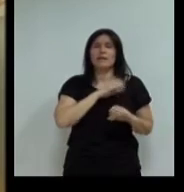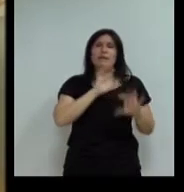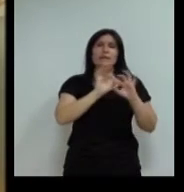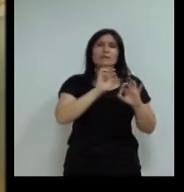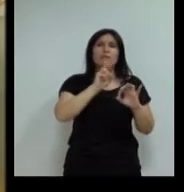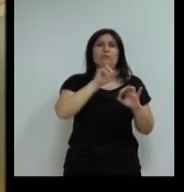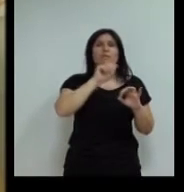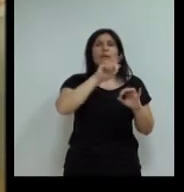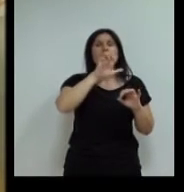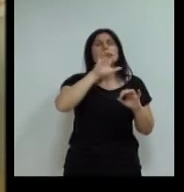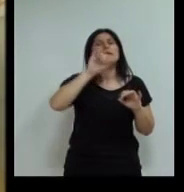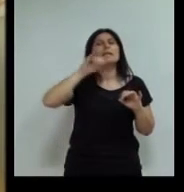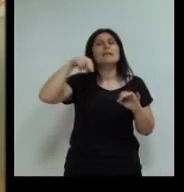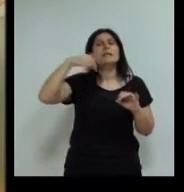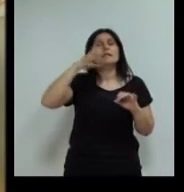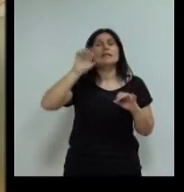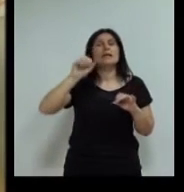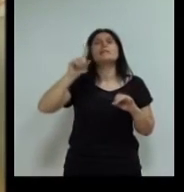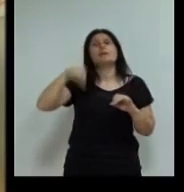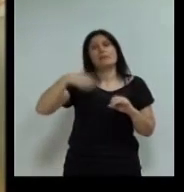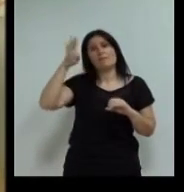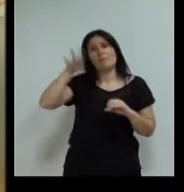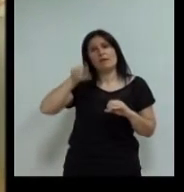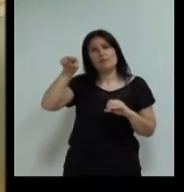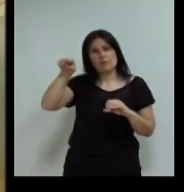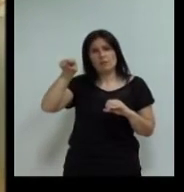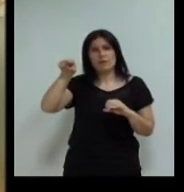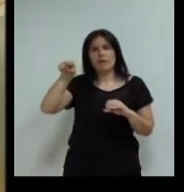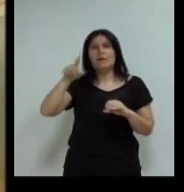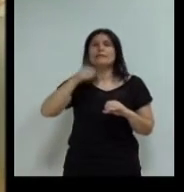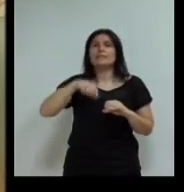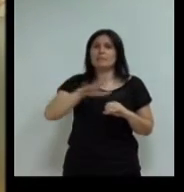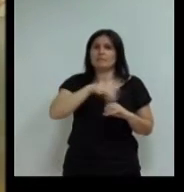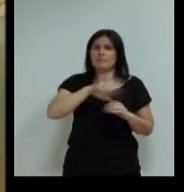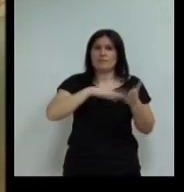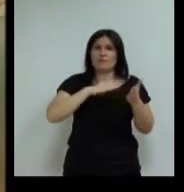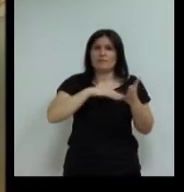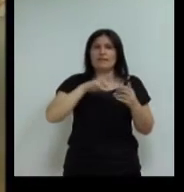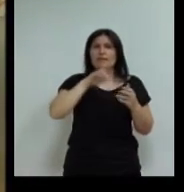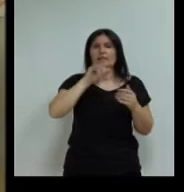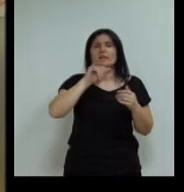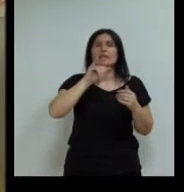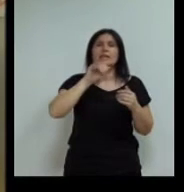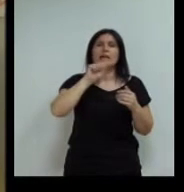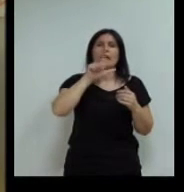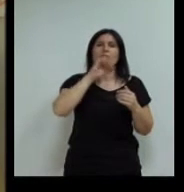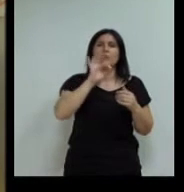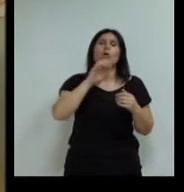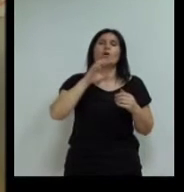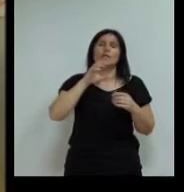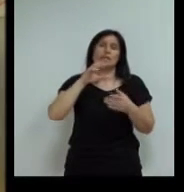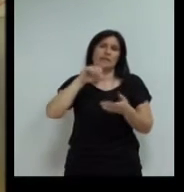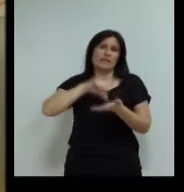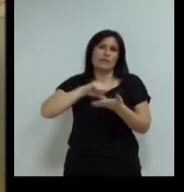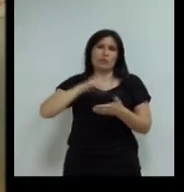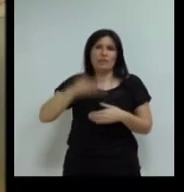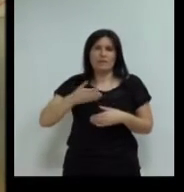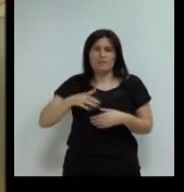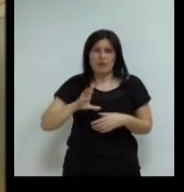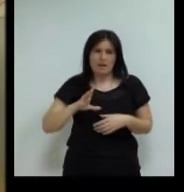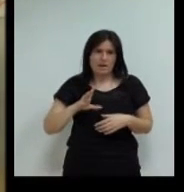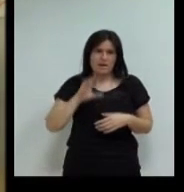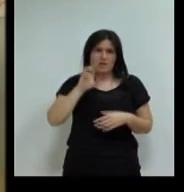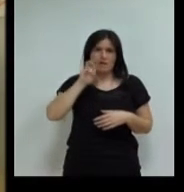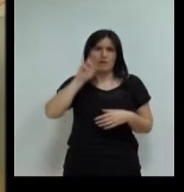en Barcelona el Teatro Goya Codorniu, y en Valencia el Teatro Rialto y el Teatro Principal. Vale, en principio nos